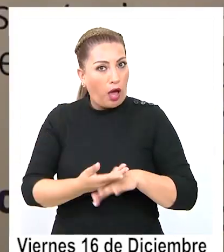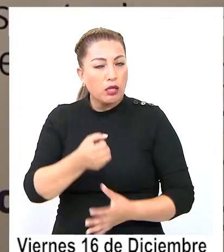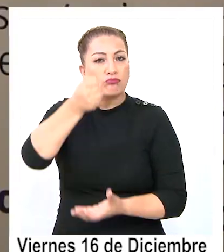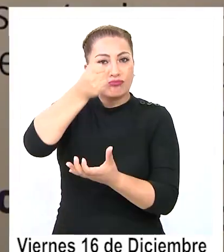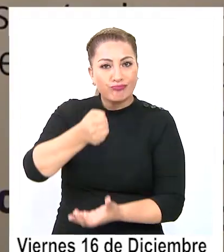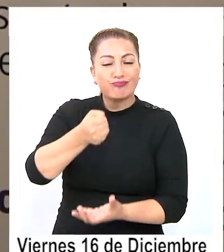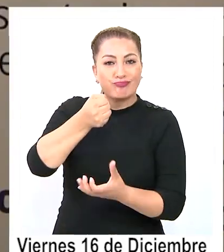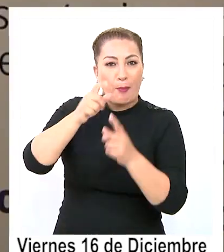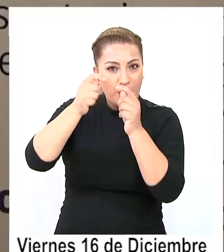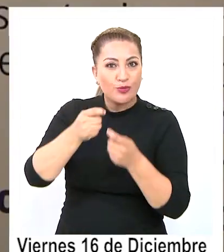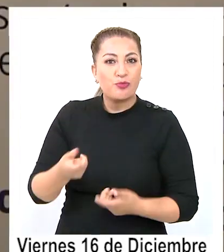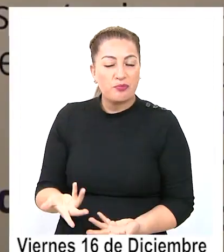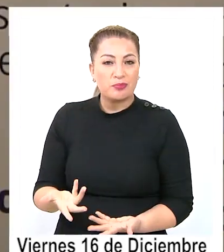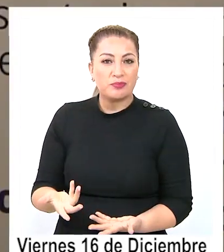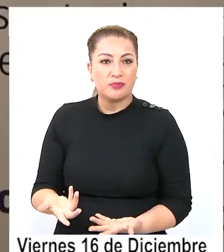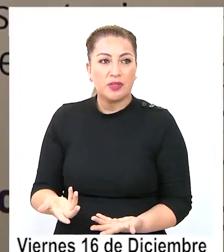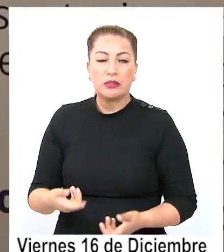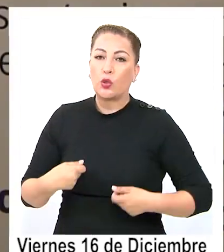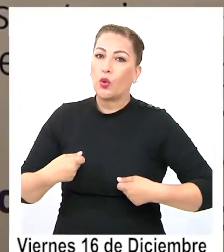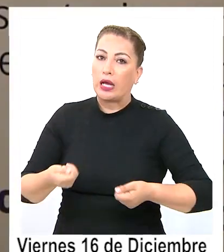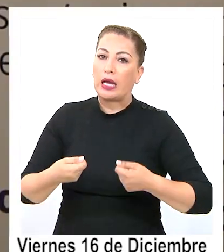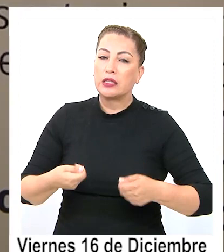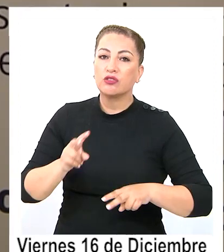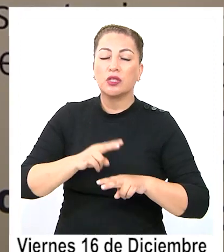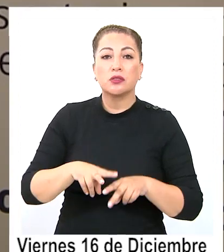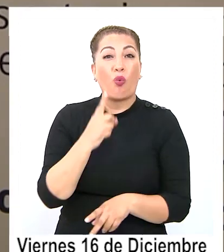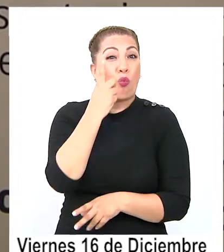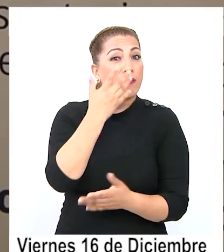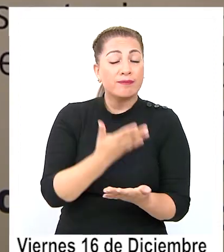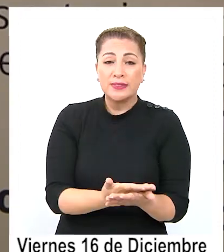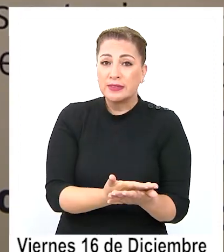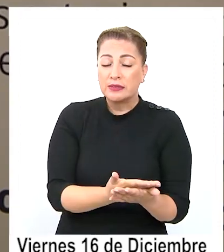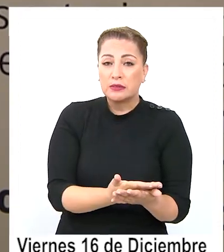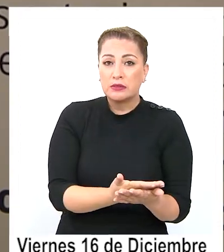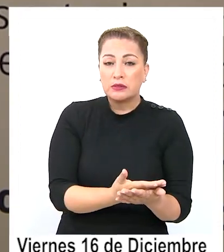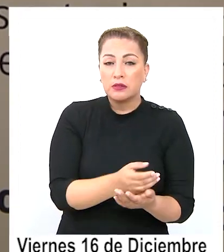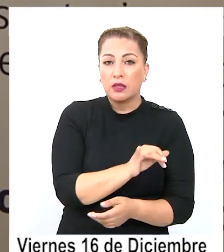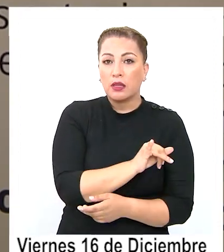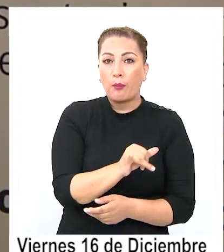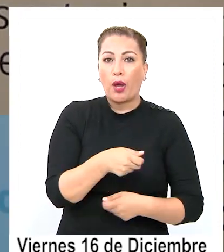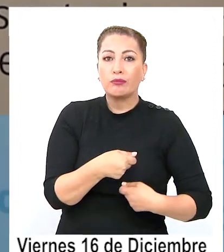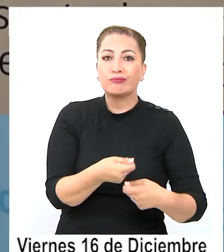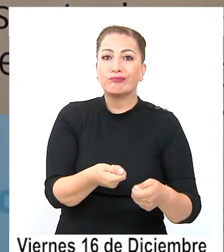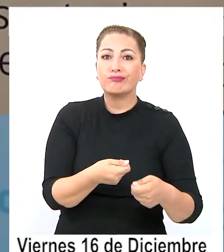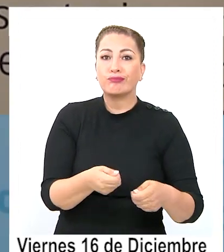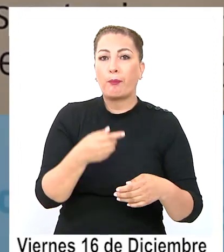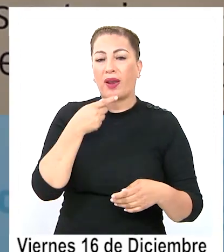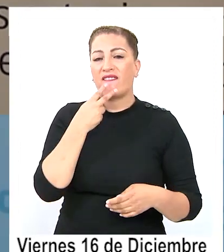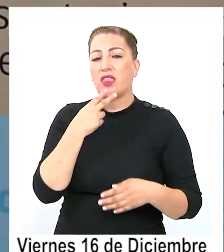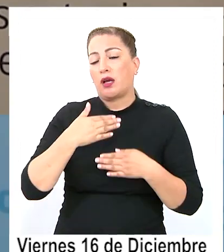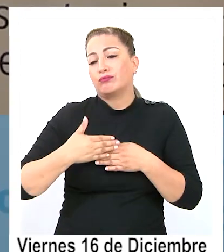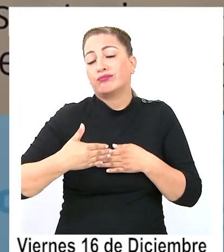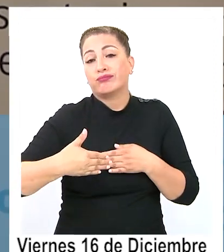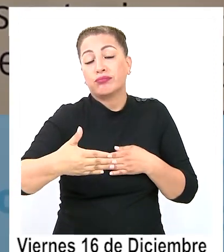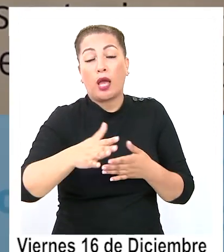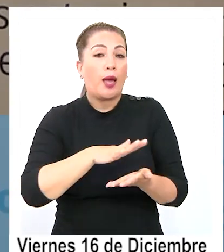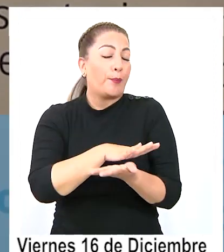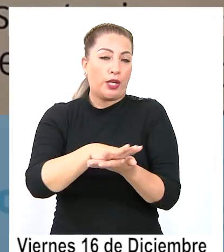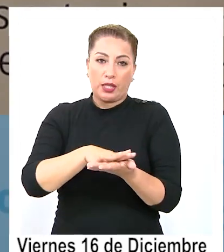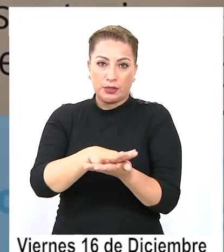como una inversión, porque son gastos que se hacen una vez y queda una inversión para toda la vida. Por